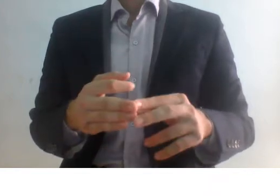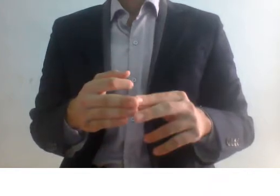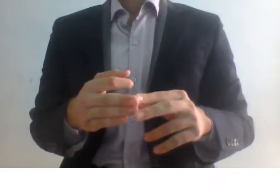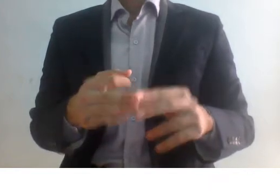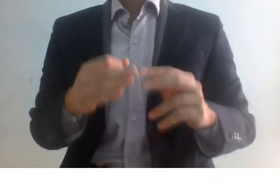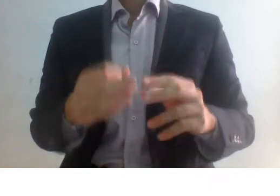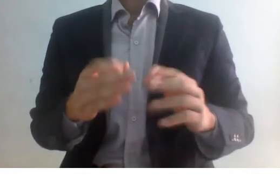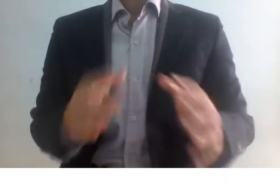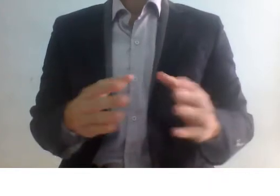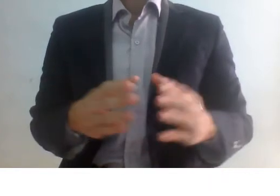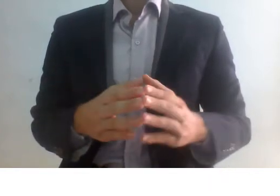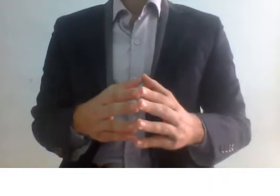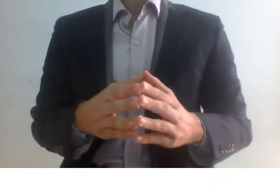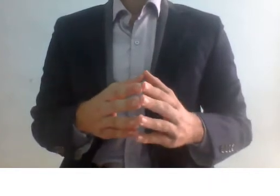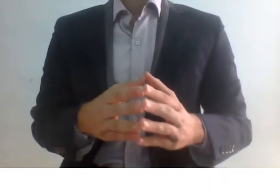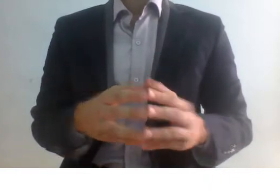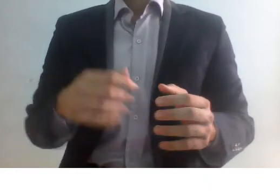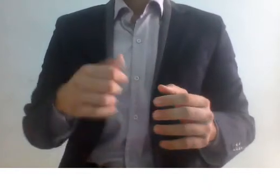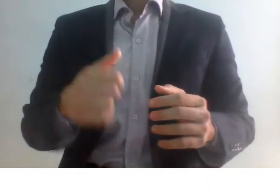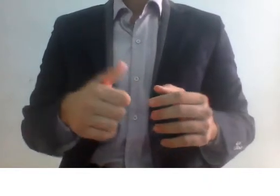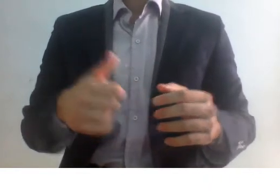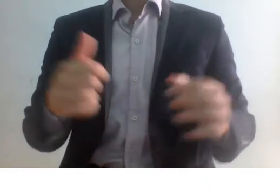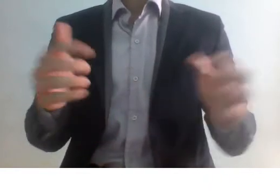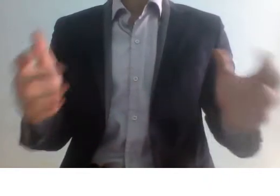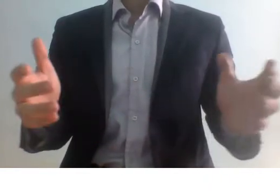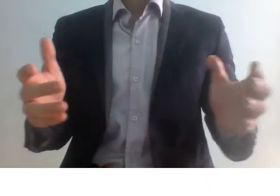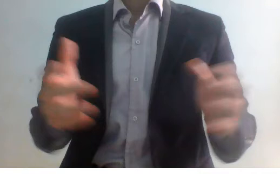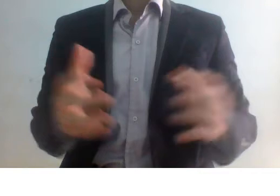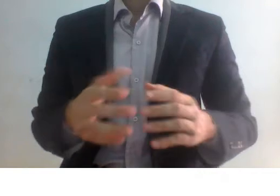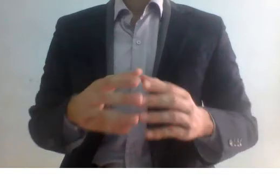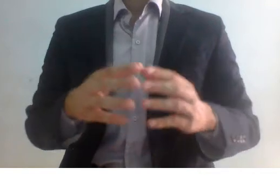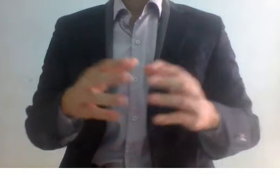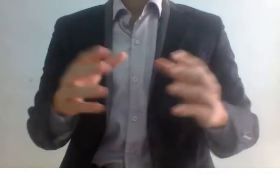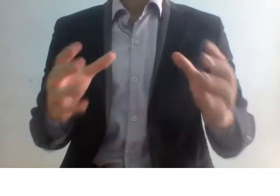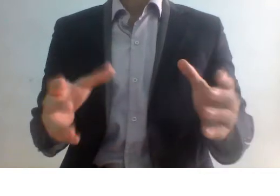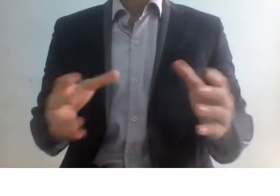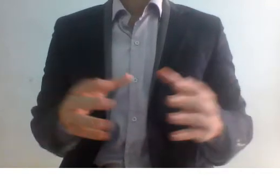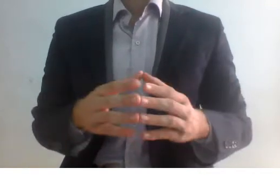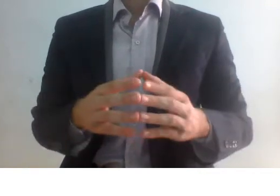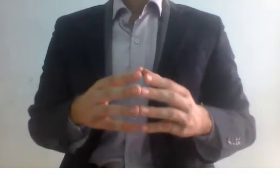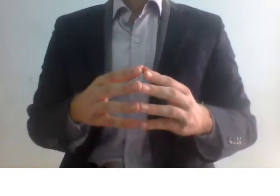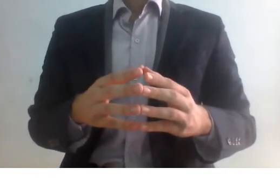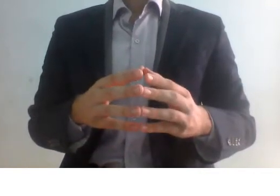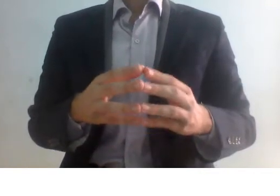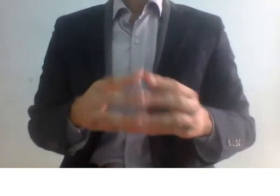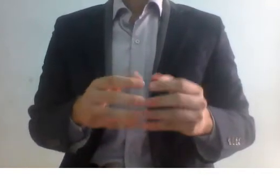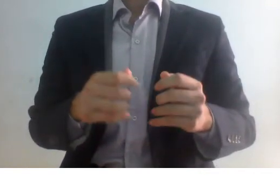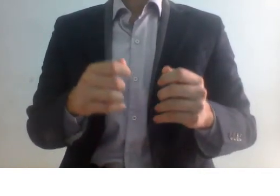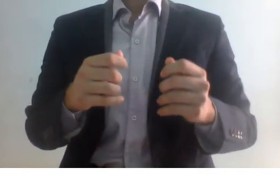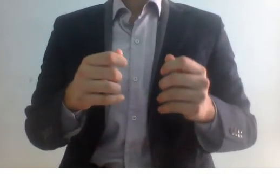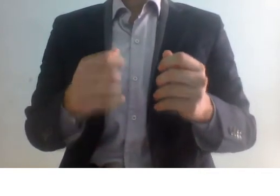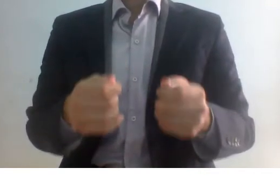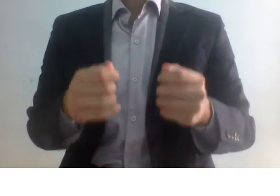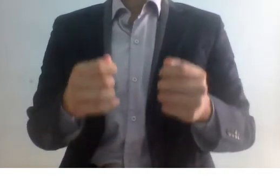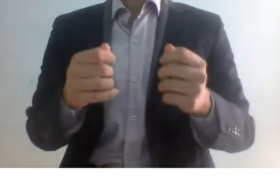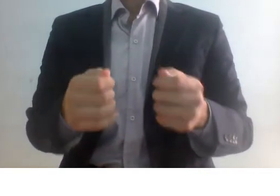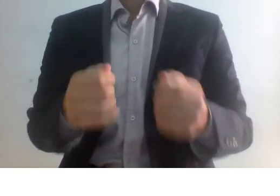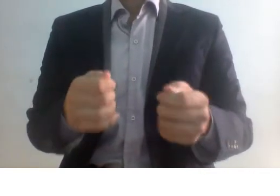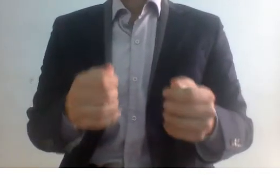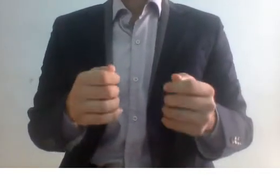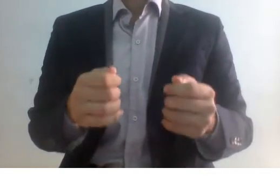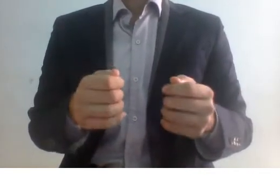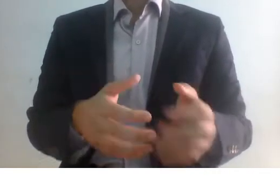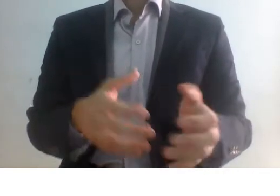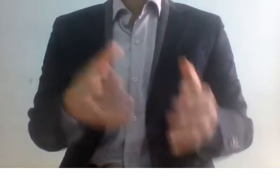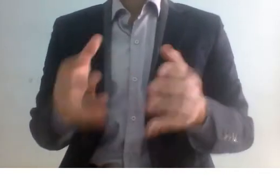Pues cuando realmente en la anterioridad teníamos 50% de la población en pobreza, teníamos situaciones económicas bastante críticas y yo nunca vi a los empresarios